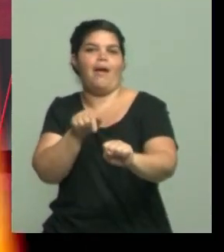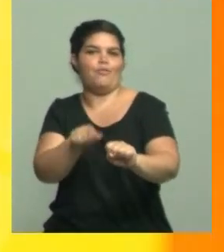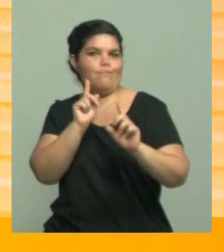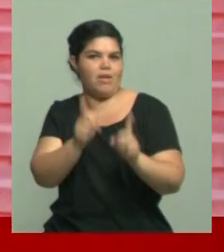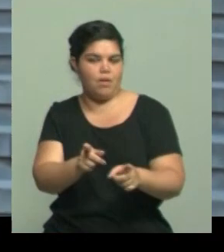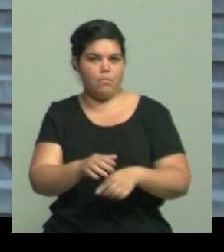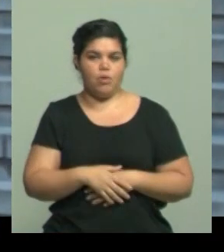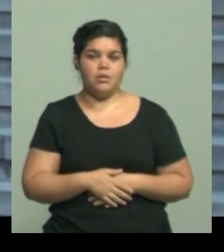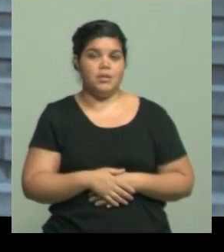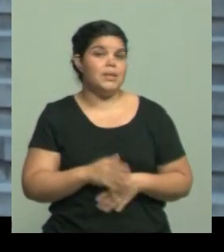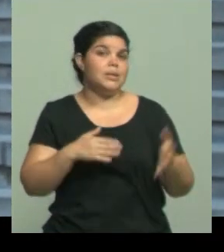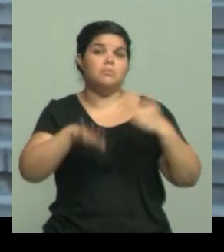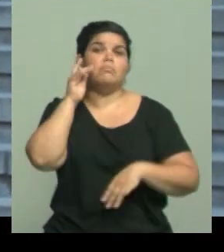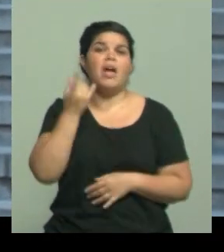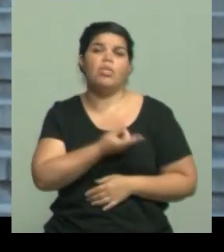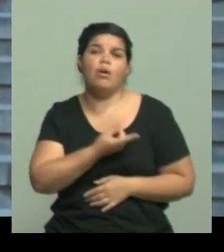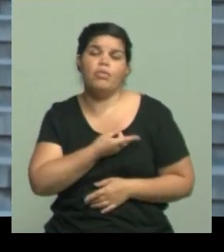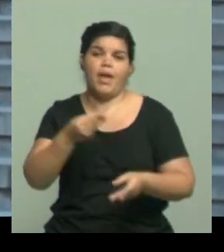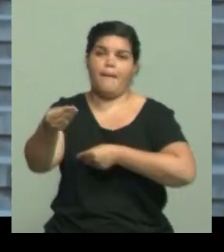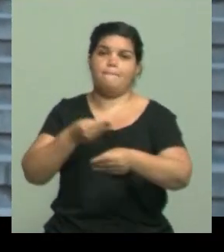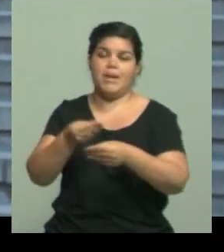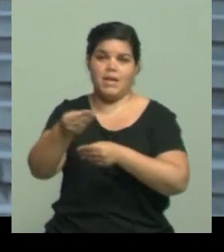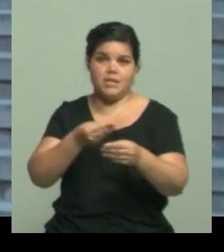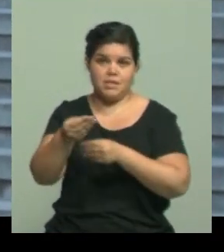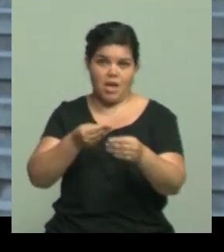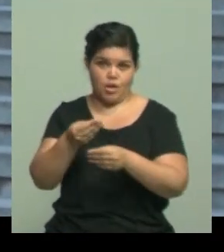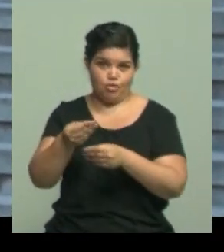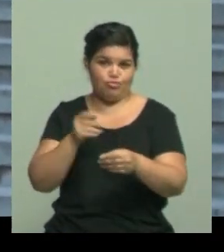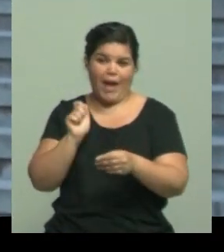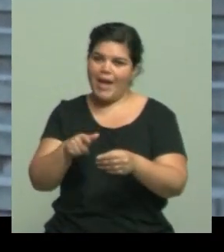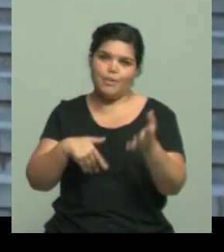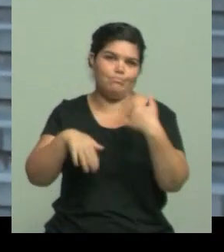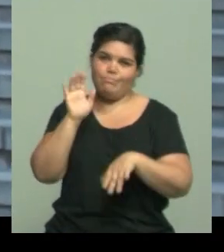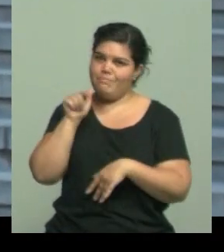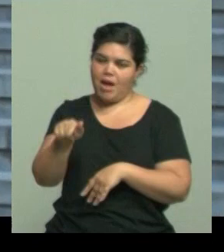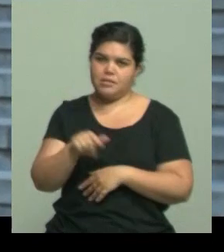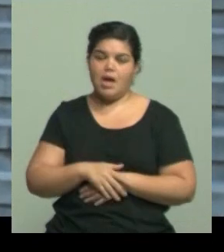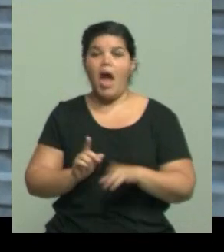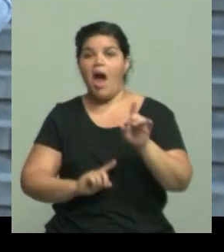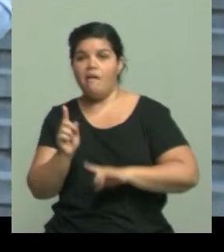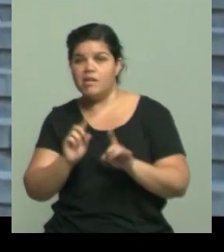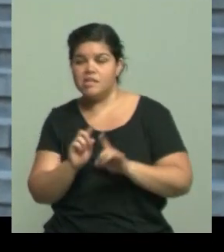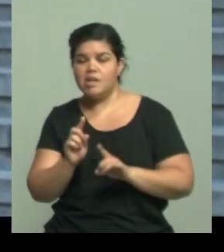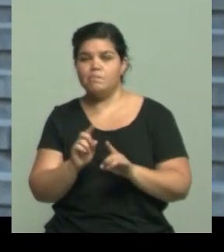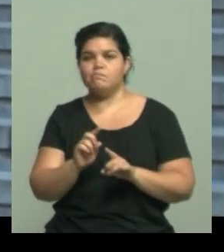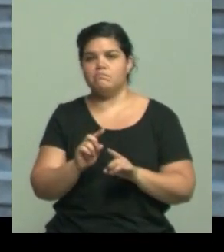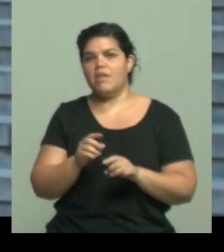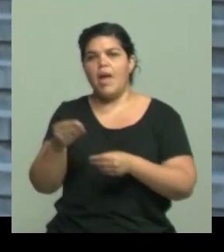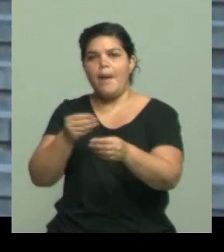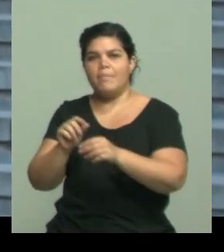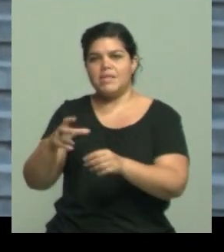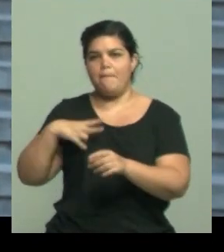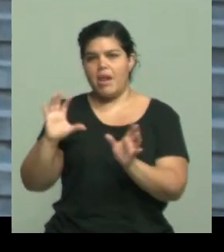los empresarios, que son más proclives a aceptar ese tipo de condicionamientos o no. Vas a ver medios más independientes, medios